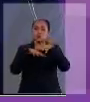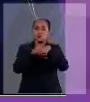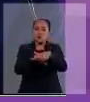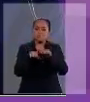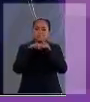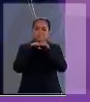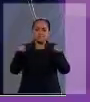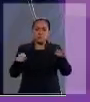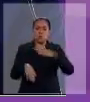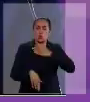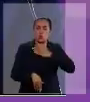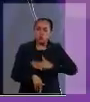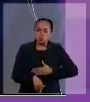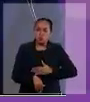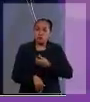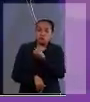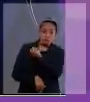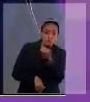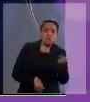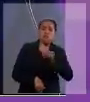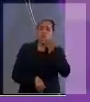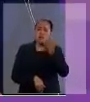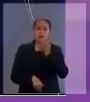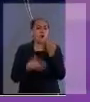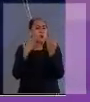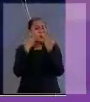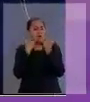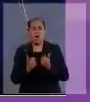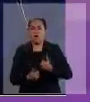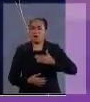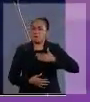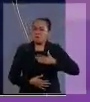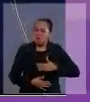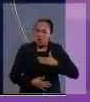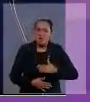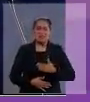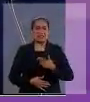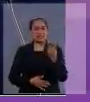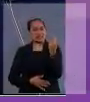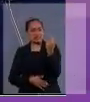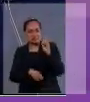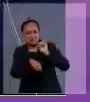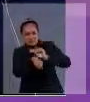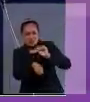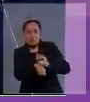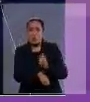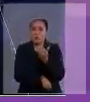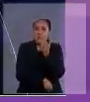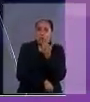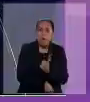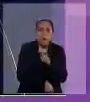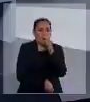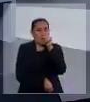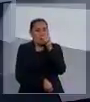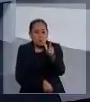Todavía muchas escuelas sin baño, telesecundarias, esto no lo podía yo creer, sin luz, o que llega la luz a veces y no